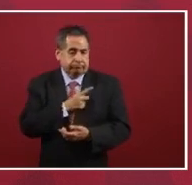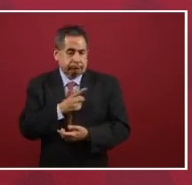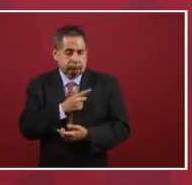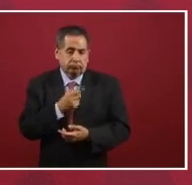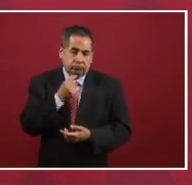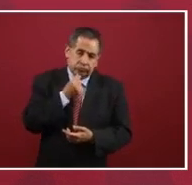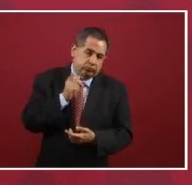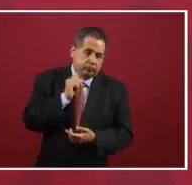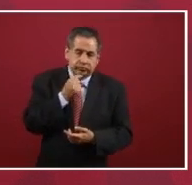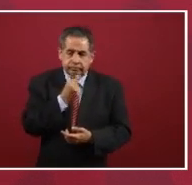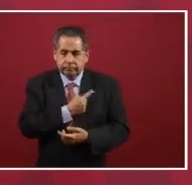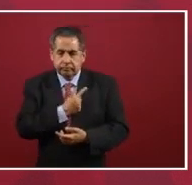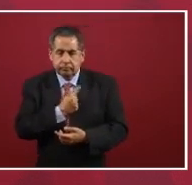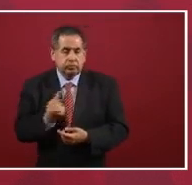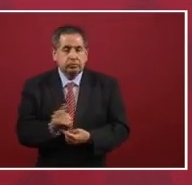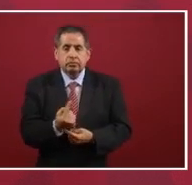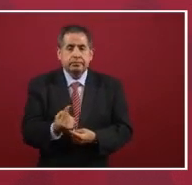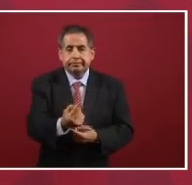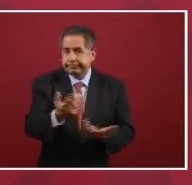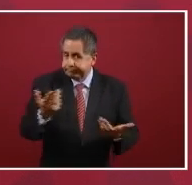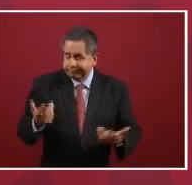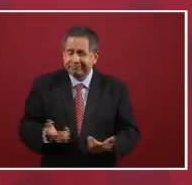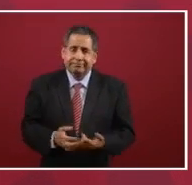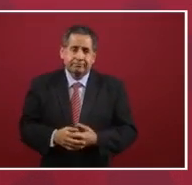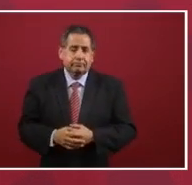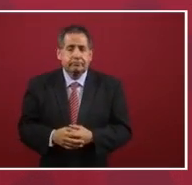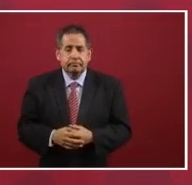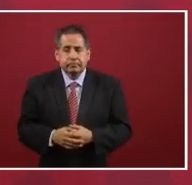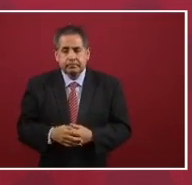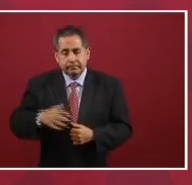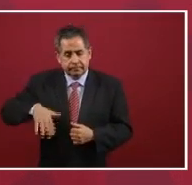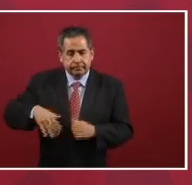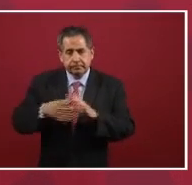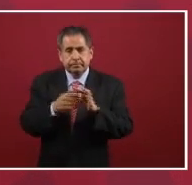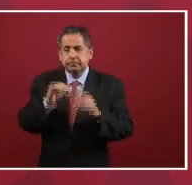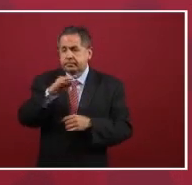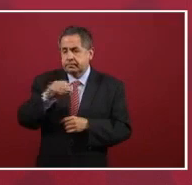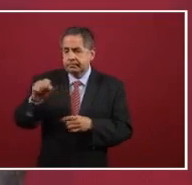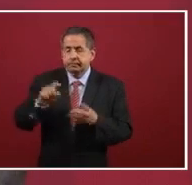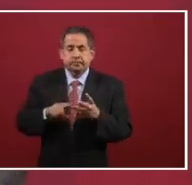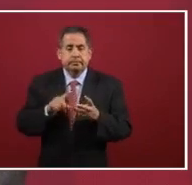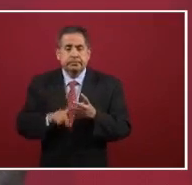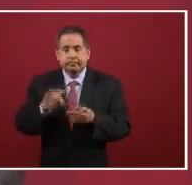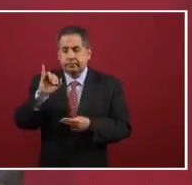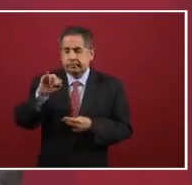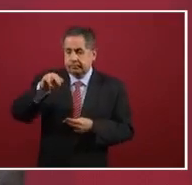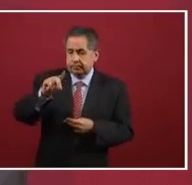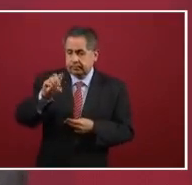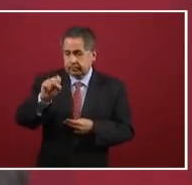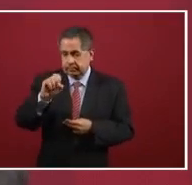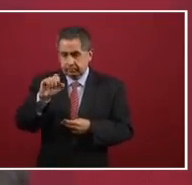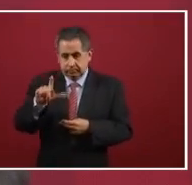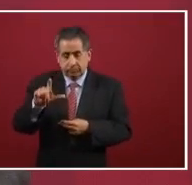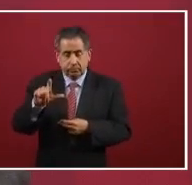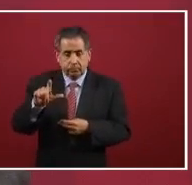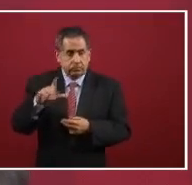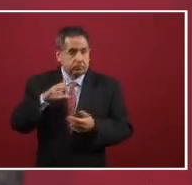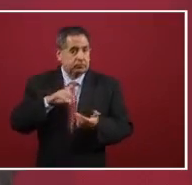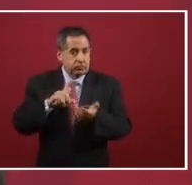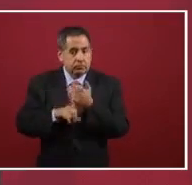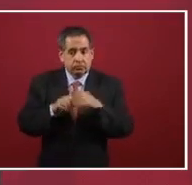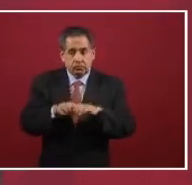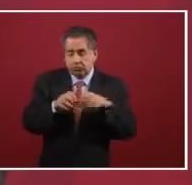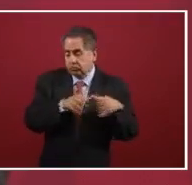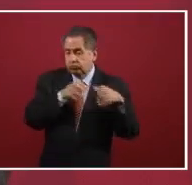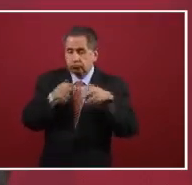solas. Entonces, ya mencioné el Instituto Mexicano de Seguro Social, Indesol, que tiene sus equipos de trabajo,